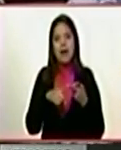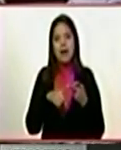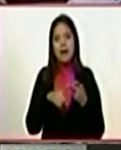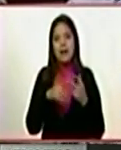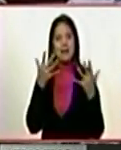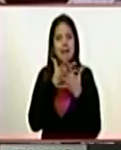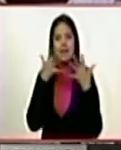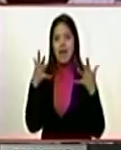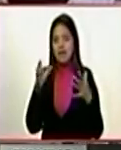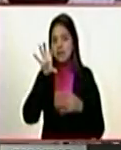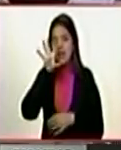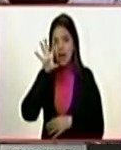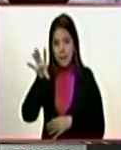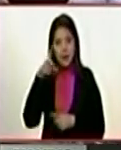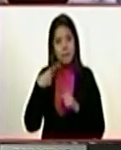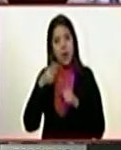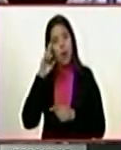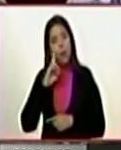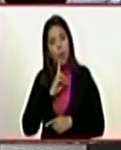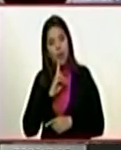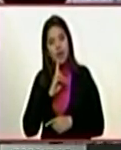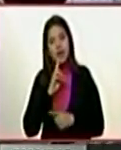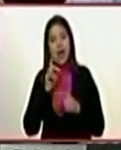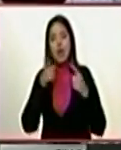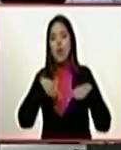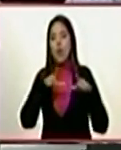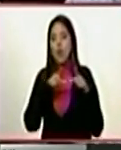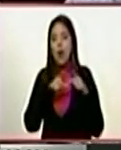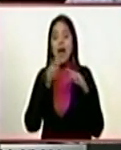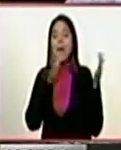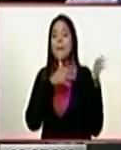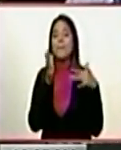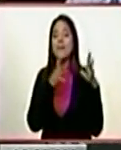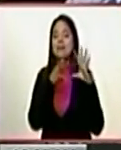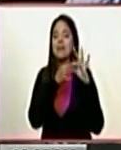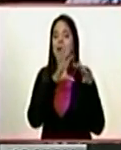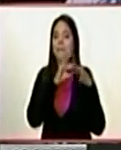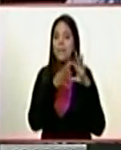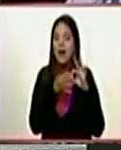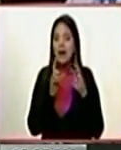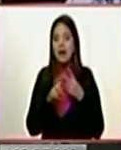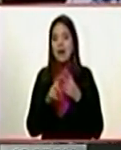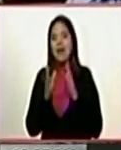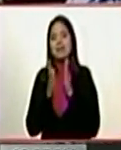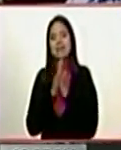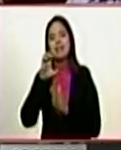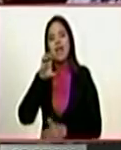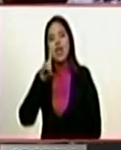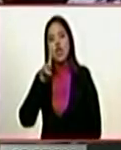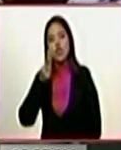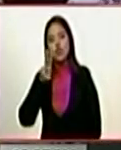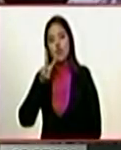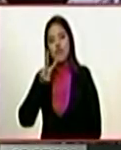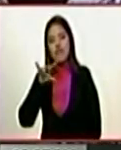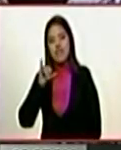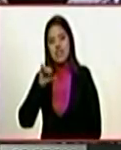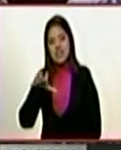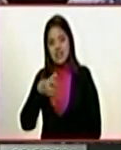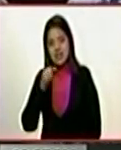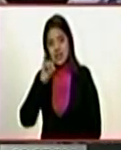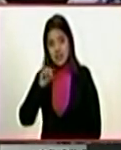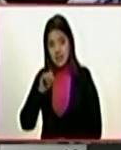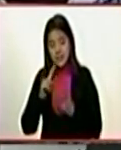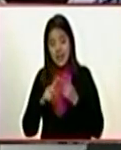Gigantes de la Patria y Simón Bolívar en los sectores Brisas del Paraíso, Santa Eduvigis, Las Luces del León,